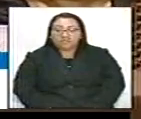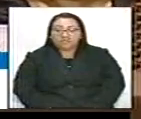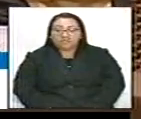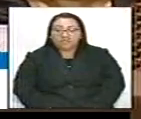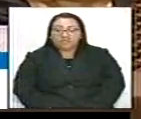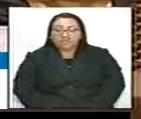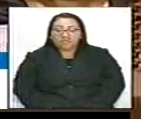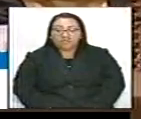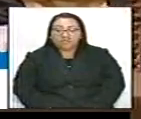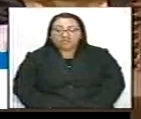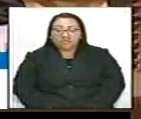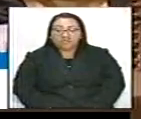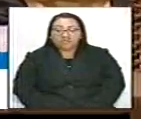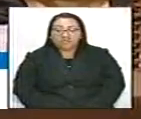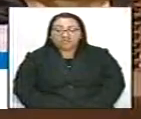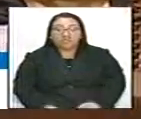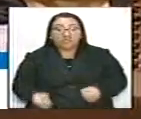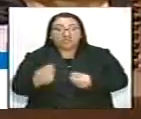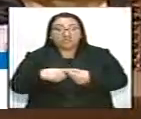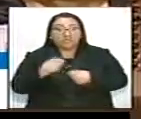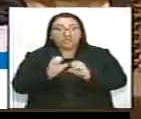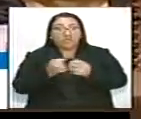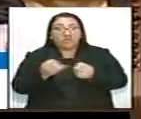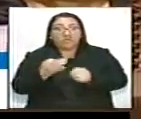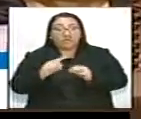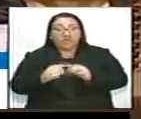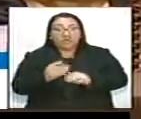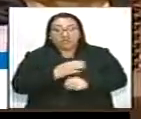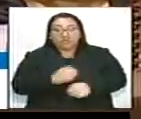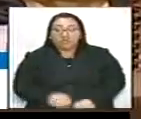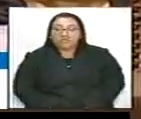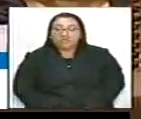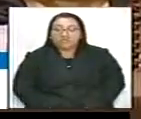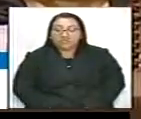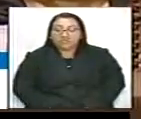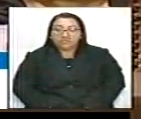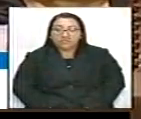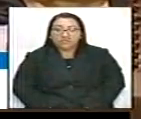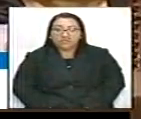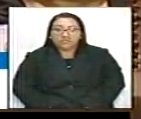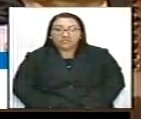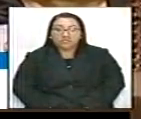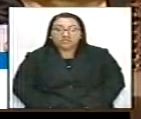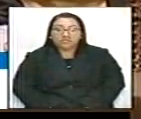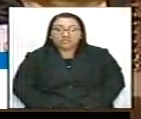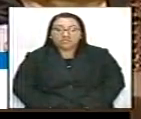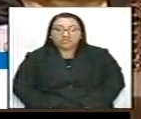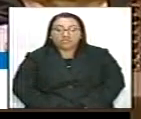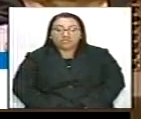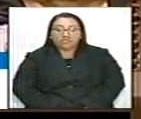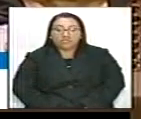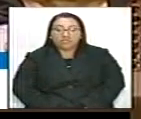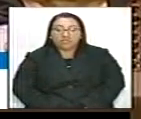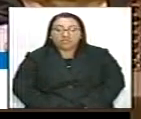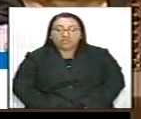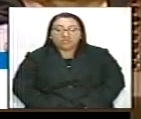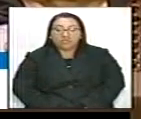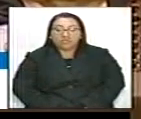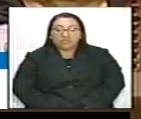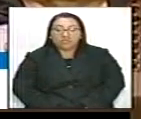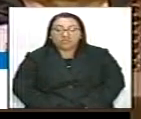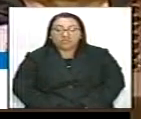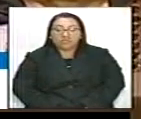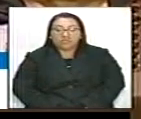con la misma asistencia registrada para el quórum de inicio. Vamos a votar. Si se desaprueba, votamos otra